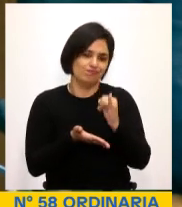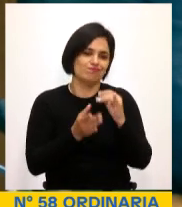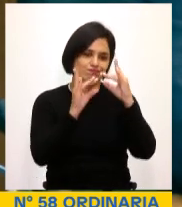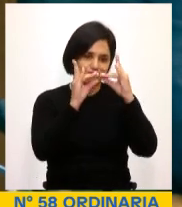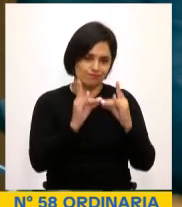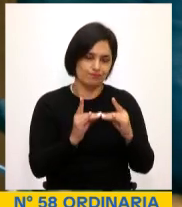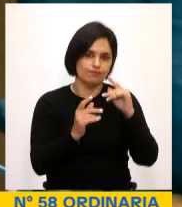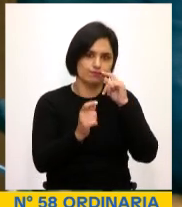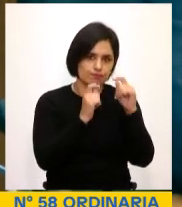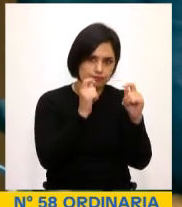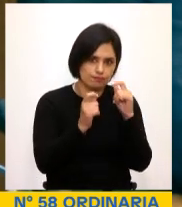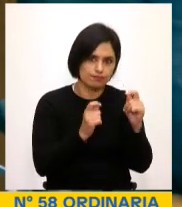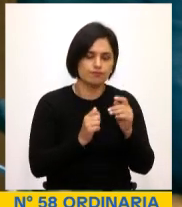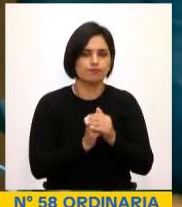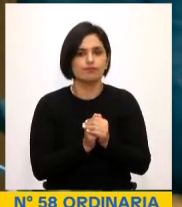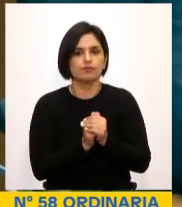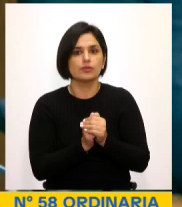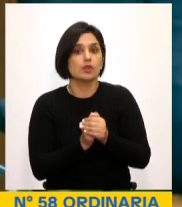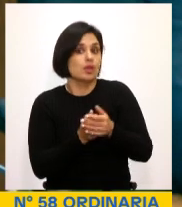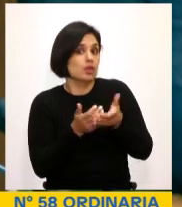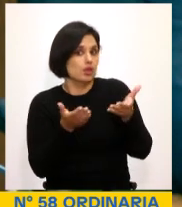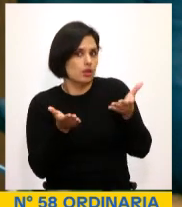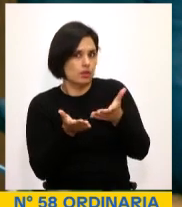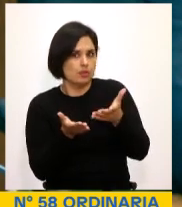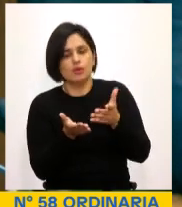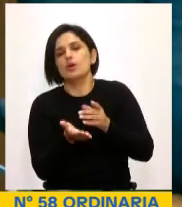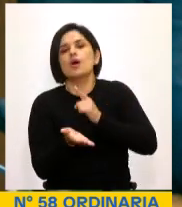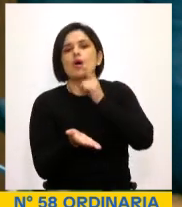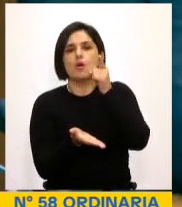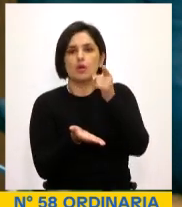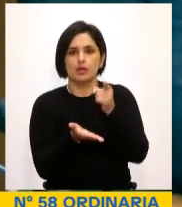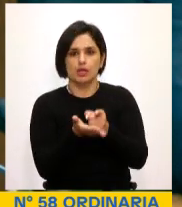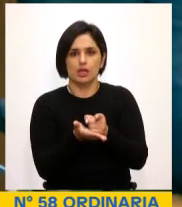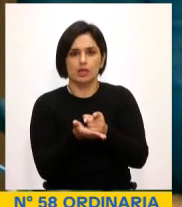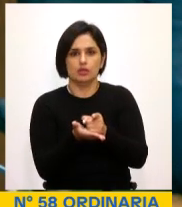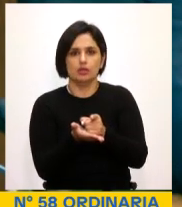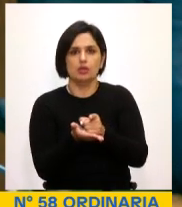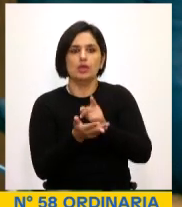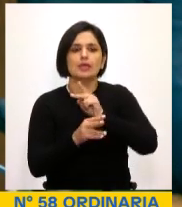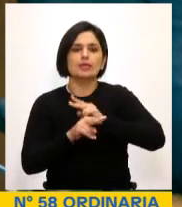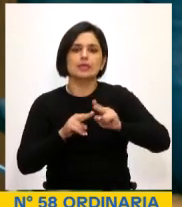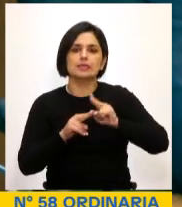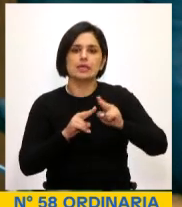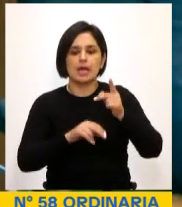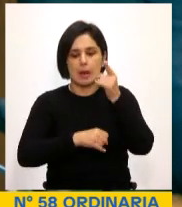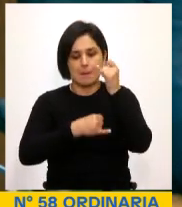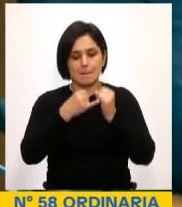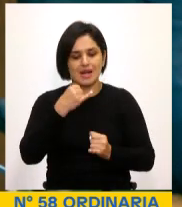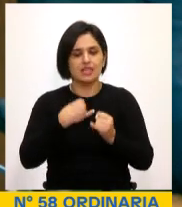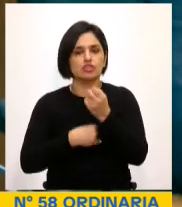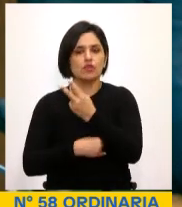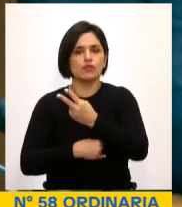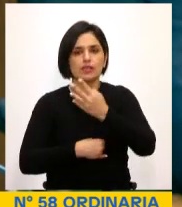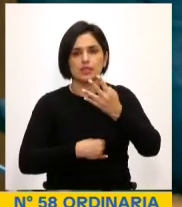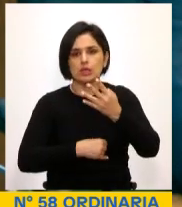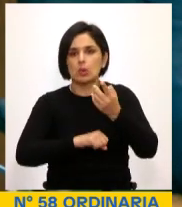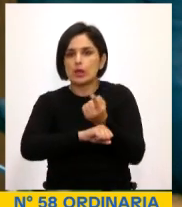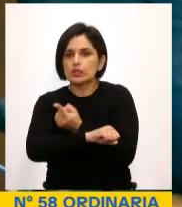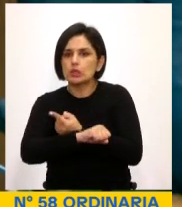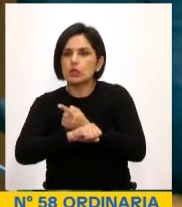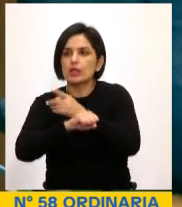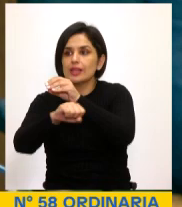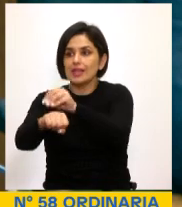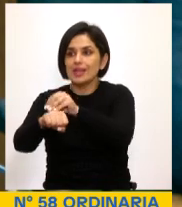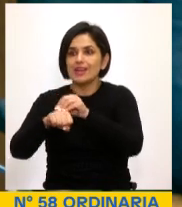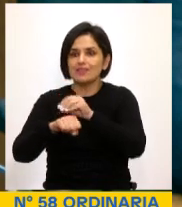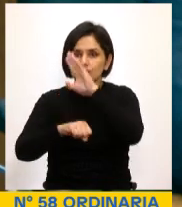y calificará este funeral alto riesgo ordenando que la inhumación se realice dentro de las 24 horas contadas desde la notificación Que